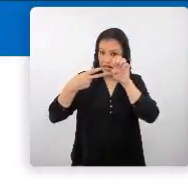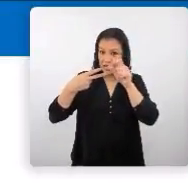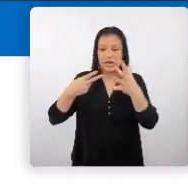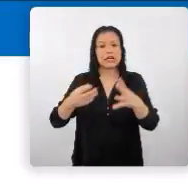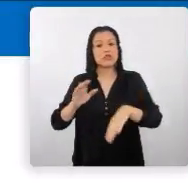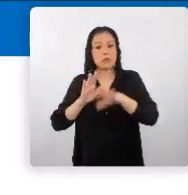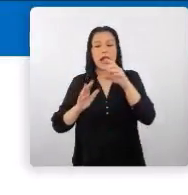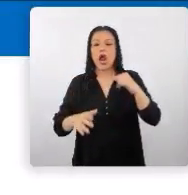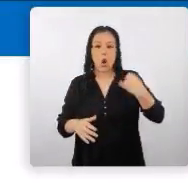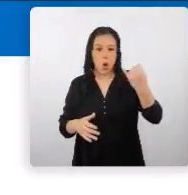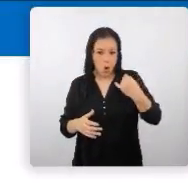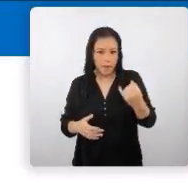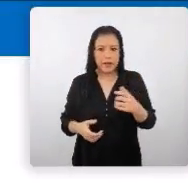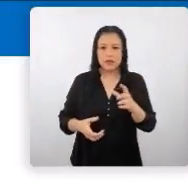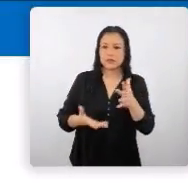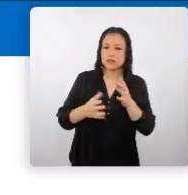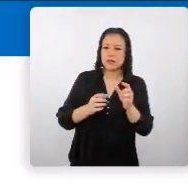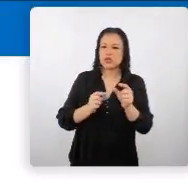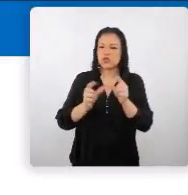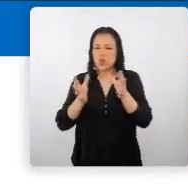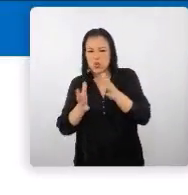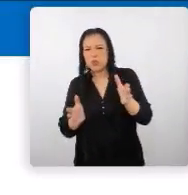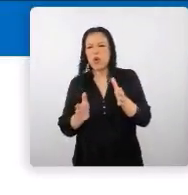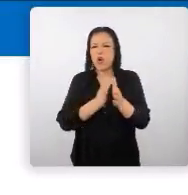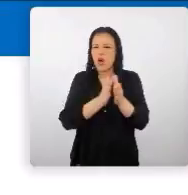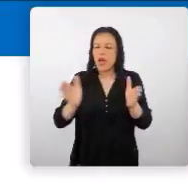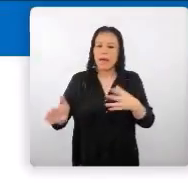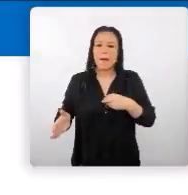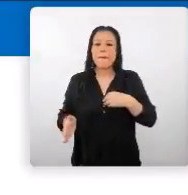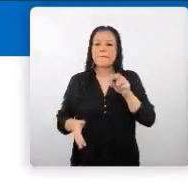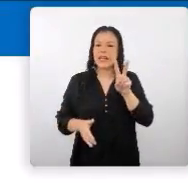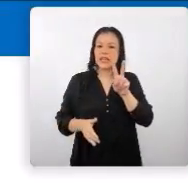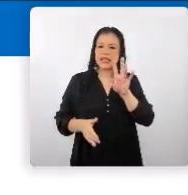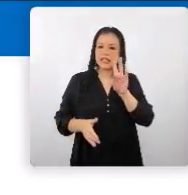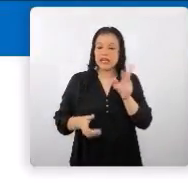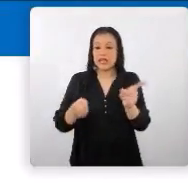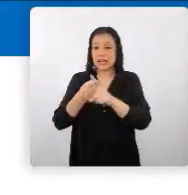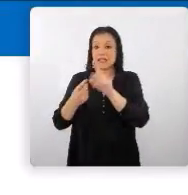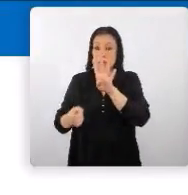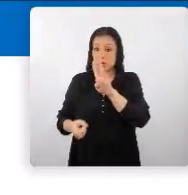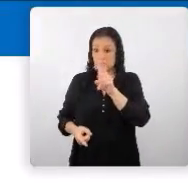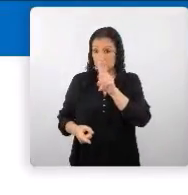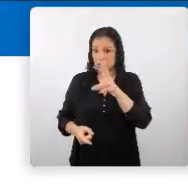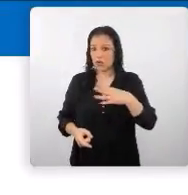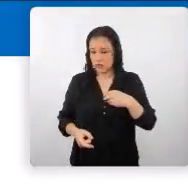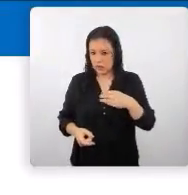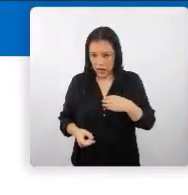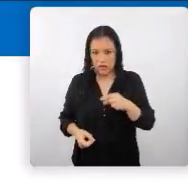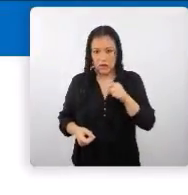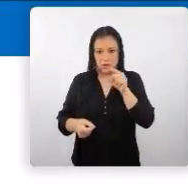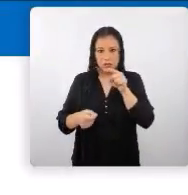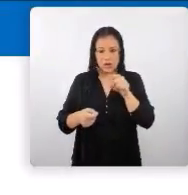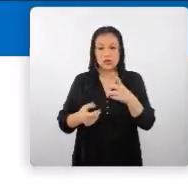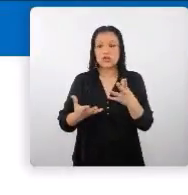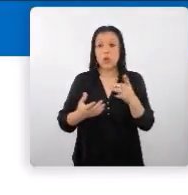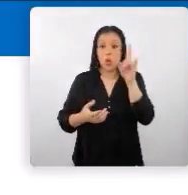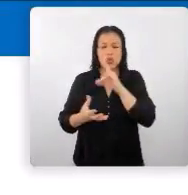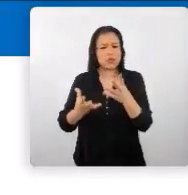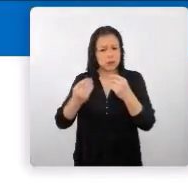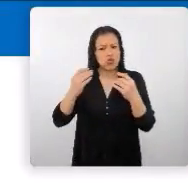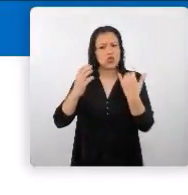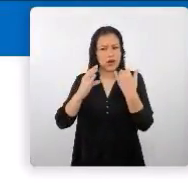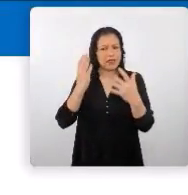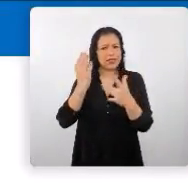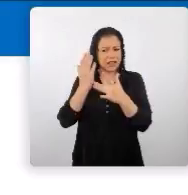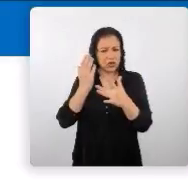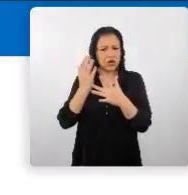joven, es un segmento que abarca entre los 27 y 42 años. Son sumamente tecnológicos, muchos de ellos ya